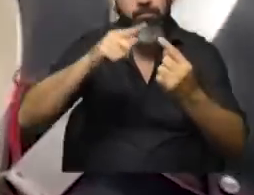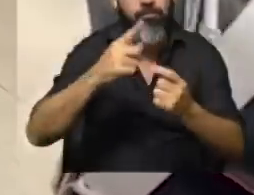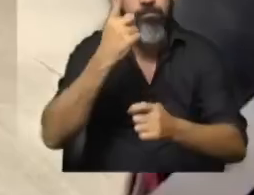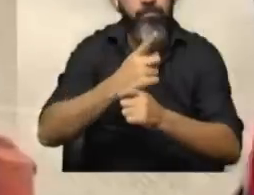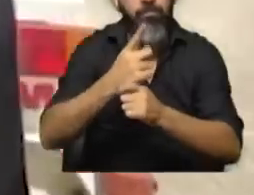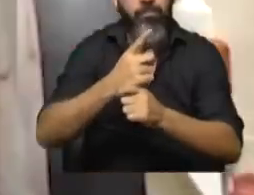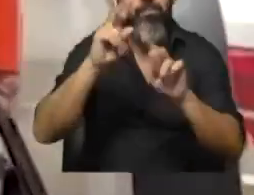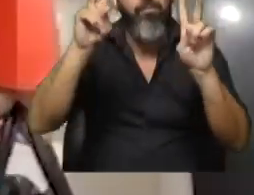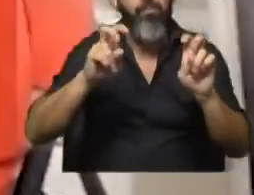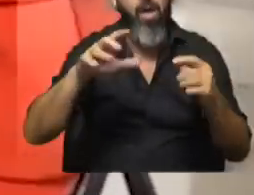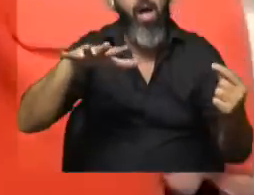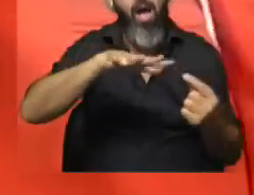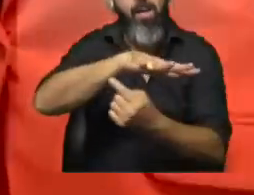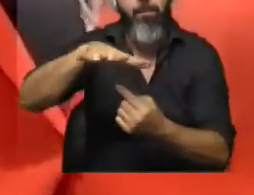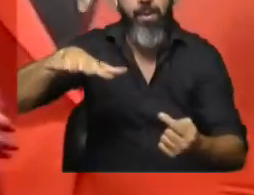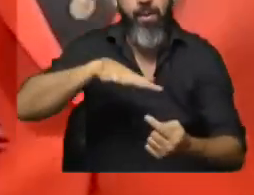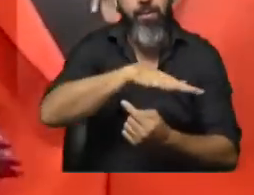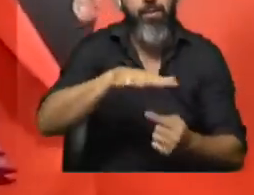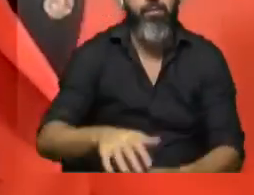en las cuestiones ambientales